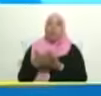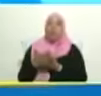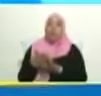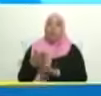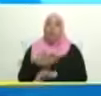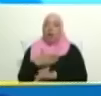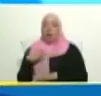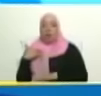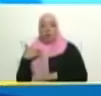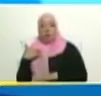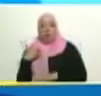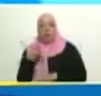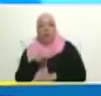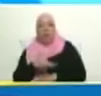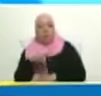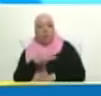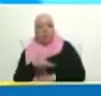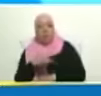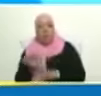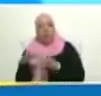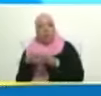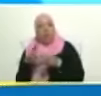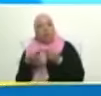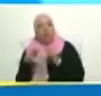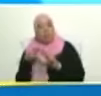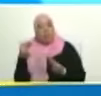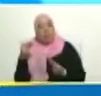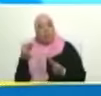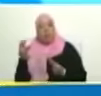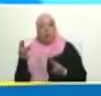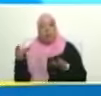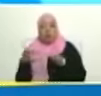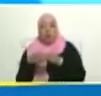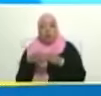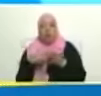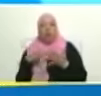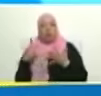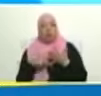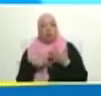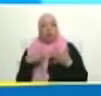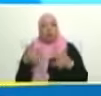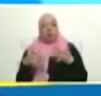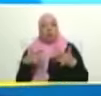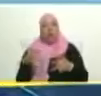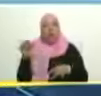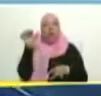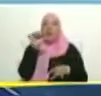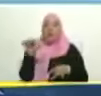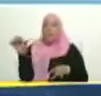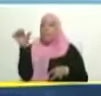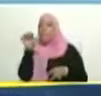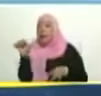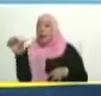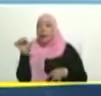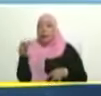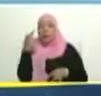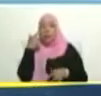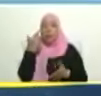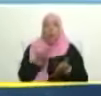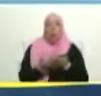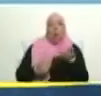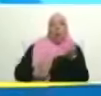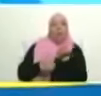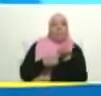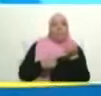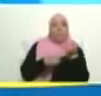lado de la gran misión Cuadrantes de Paz en mi agenda permanente de cada semana, visibilizarla,